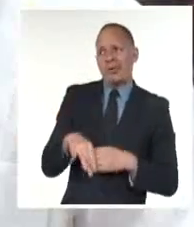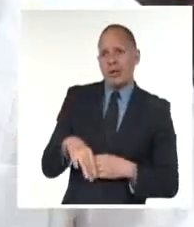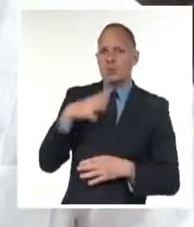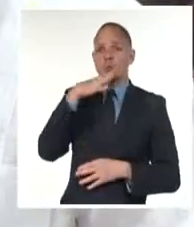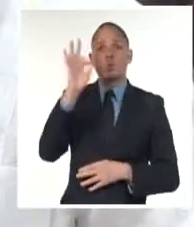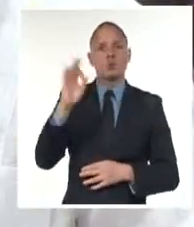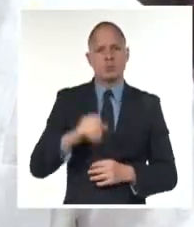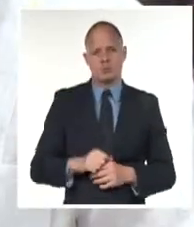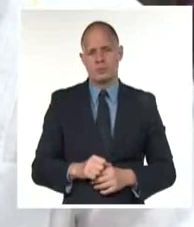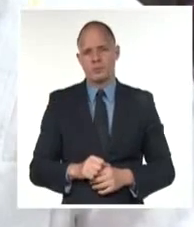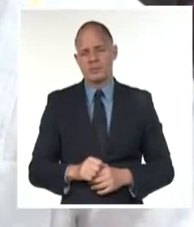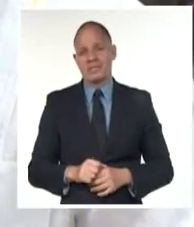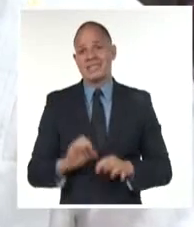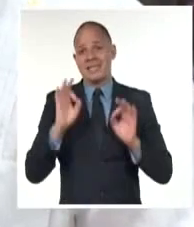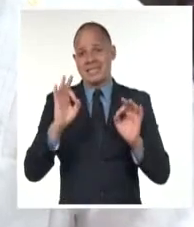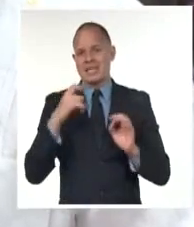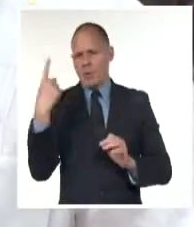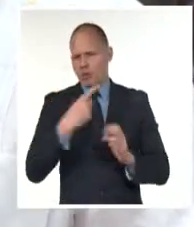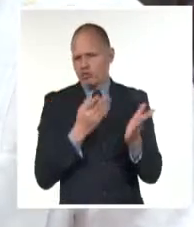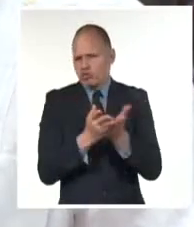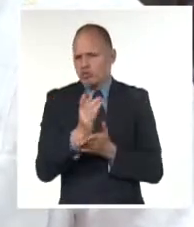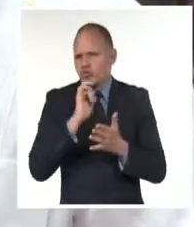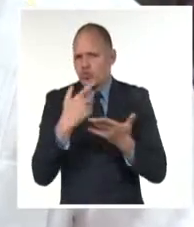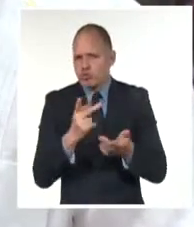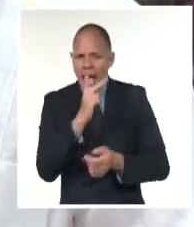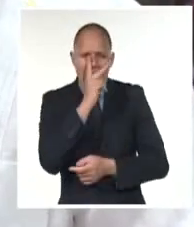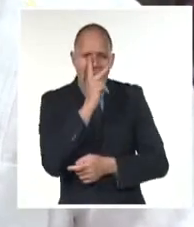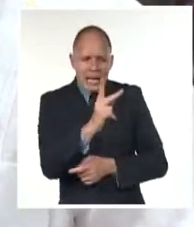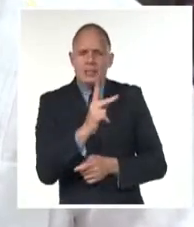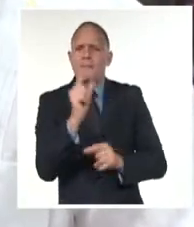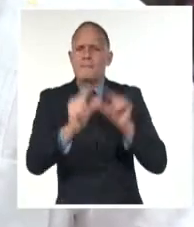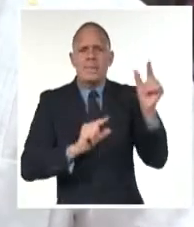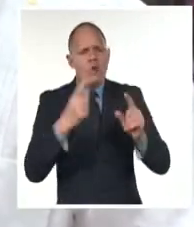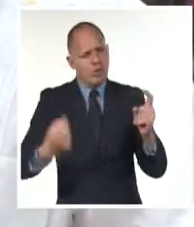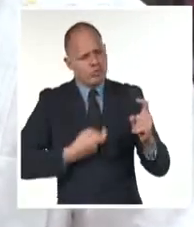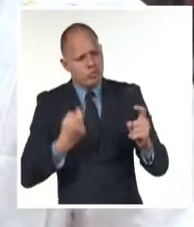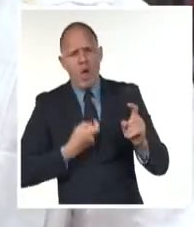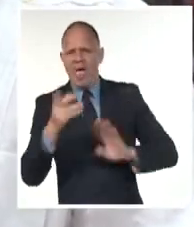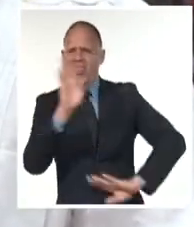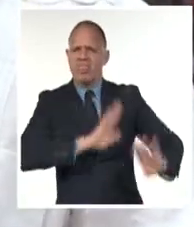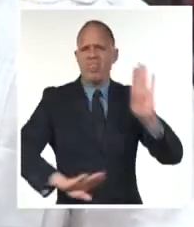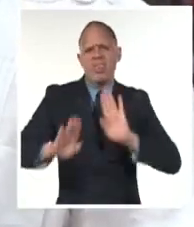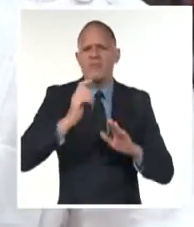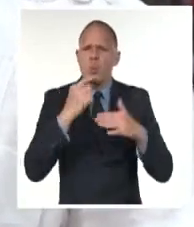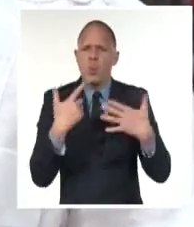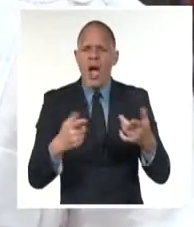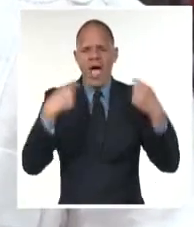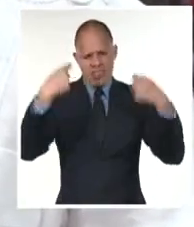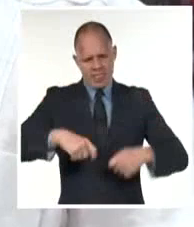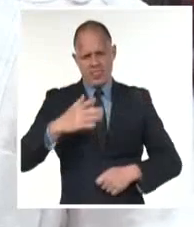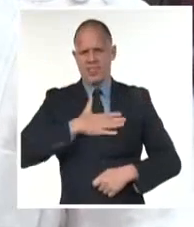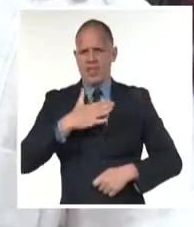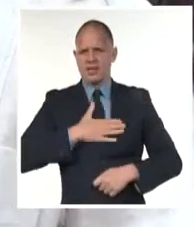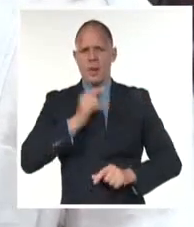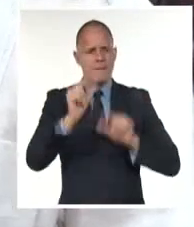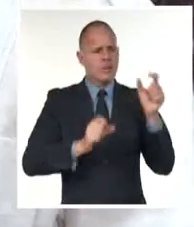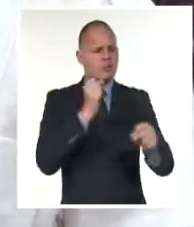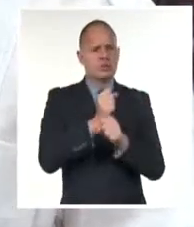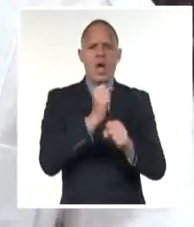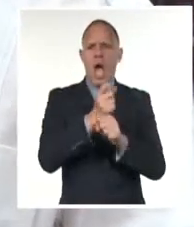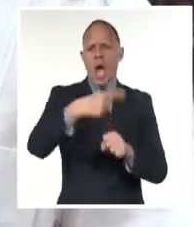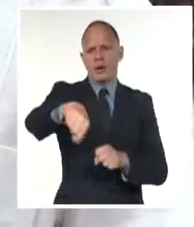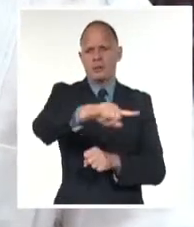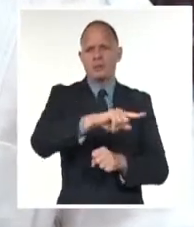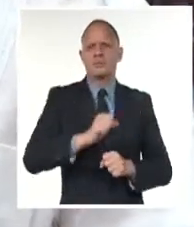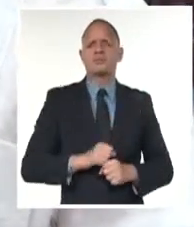siempre estará junto a los que luchan por defender los derechos de los trabajadores.